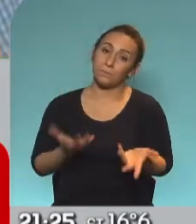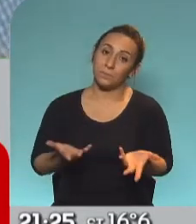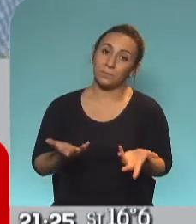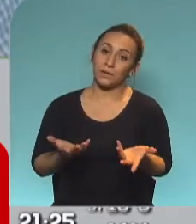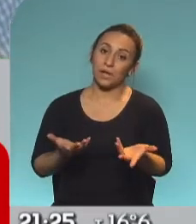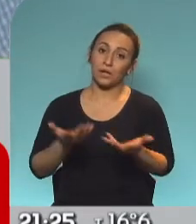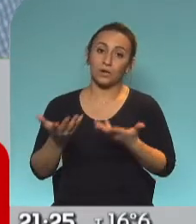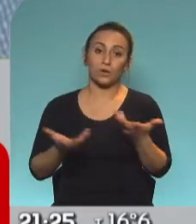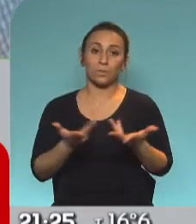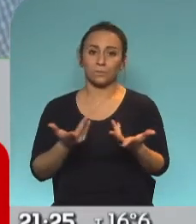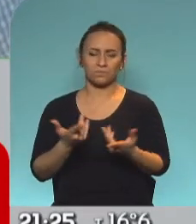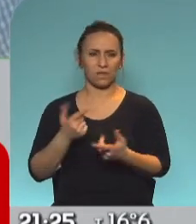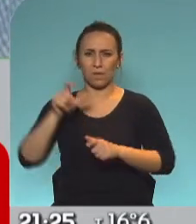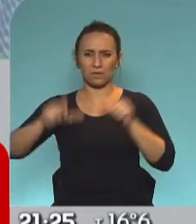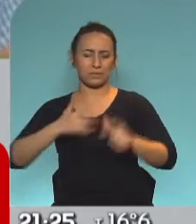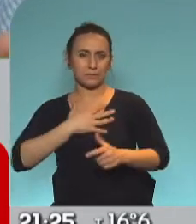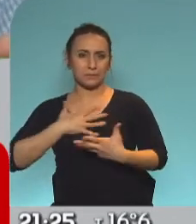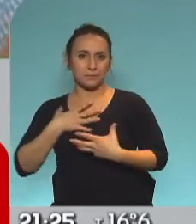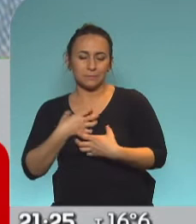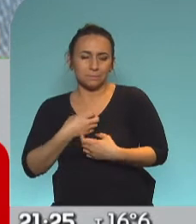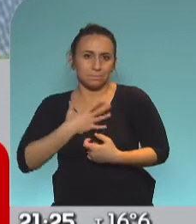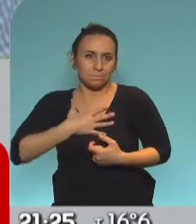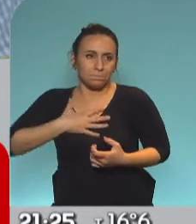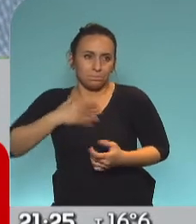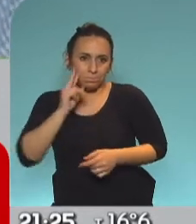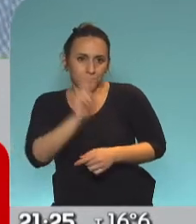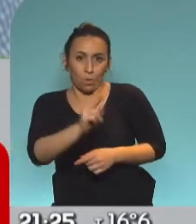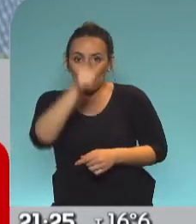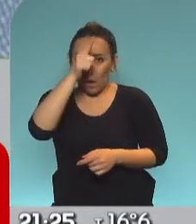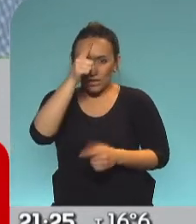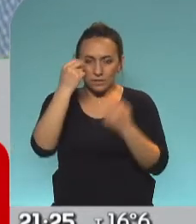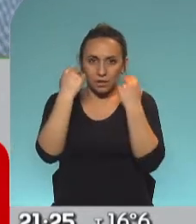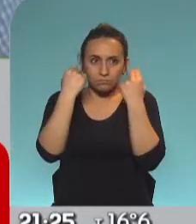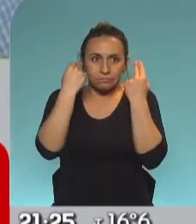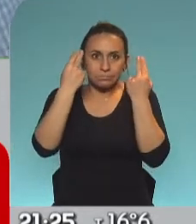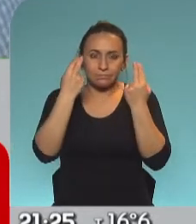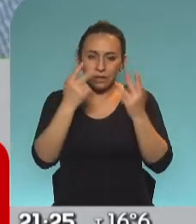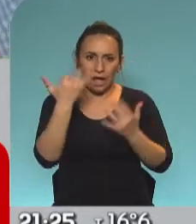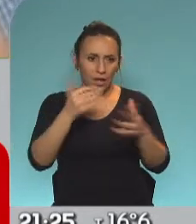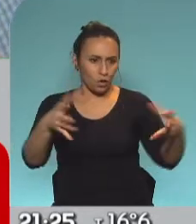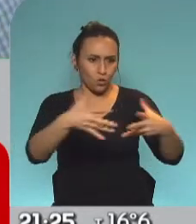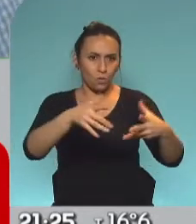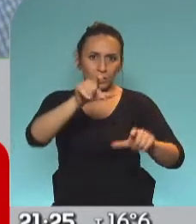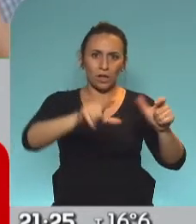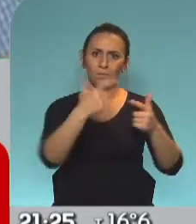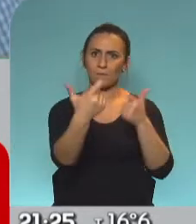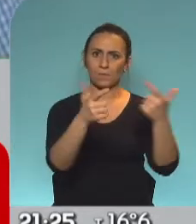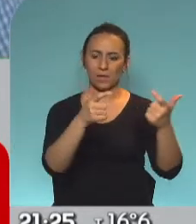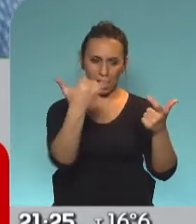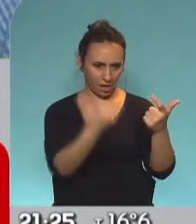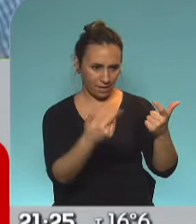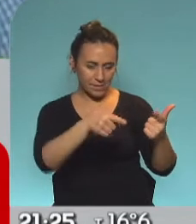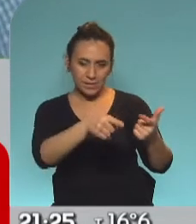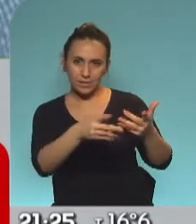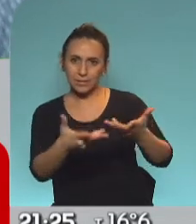tiene nadie por qué tener esa sensación de angustia que te genera el hecho de ver que hay un grupo de gente armada rodeando lo que hoy es la sede